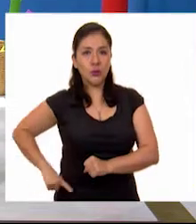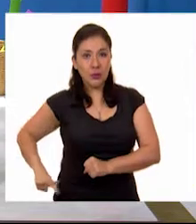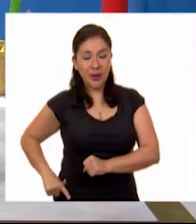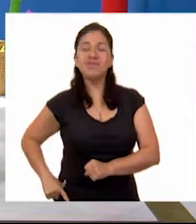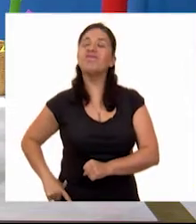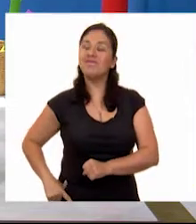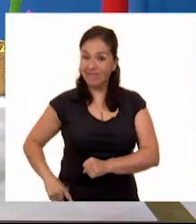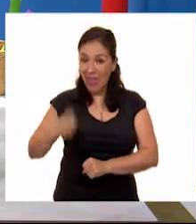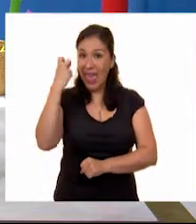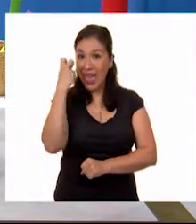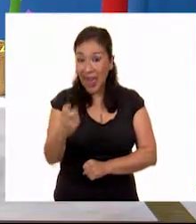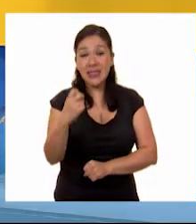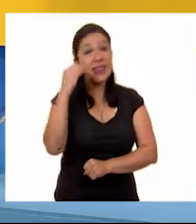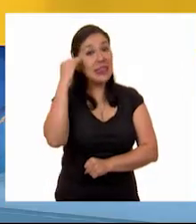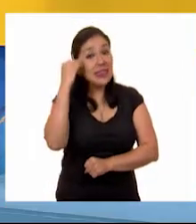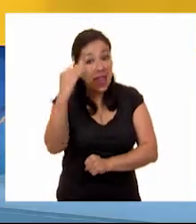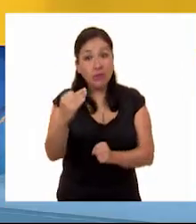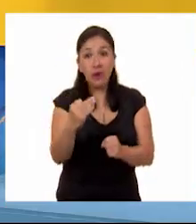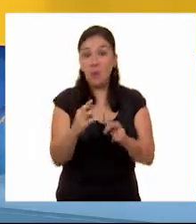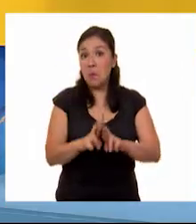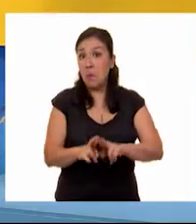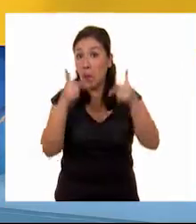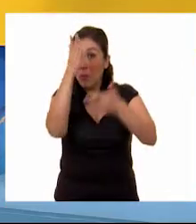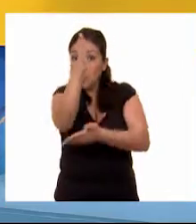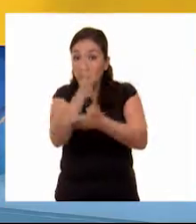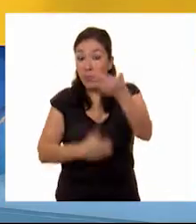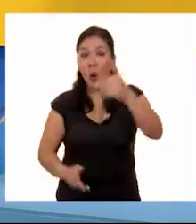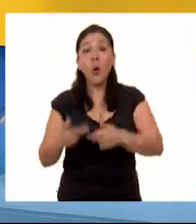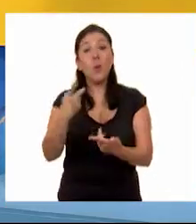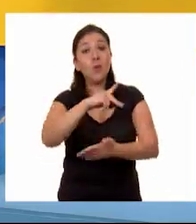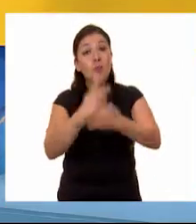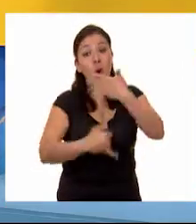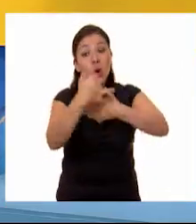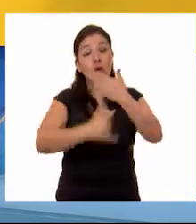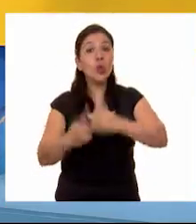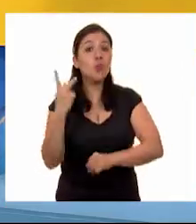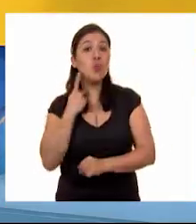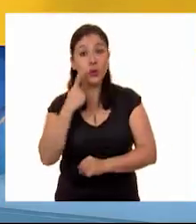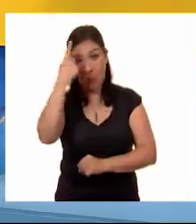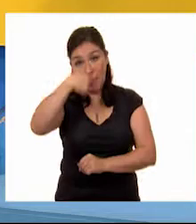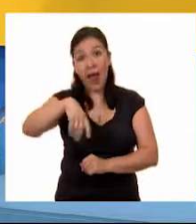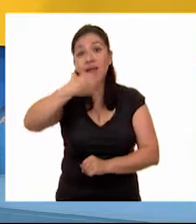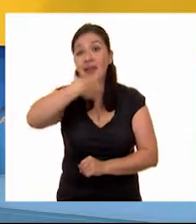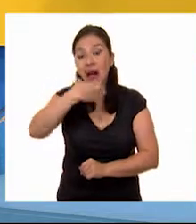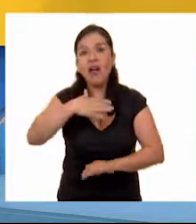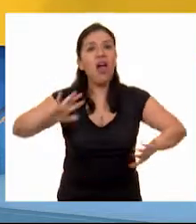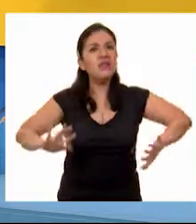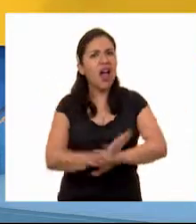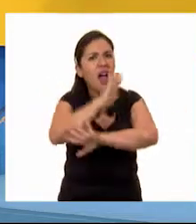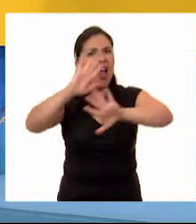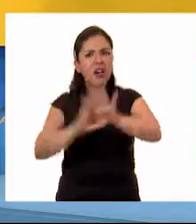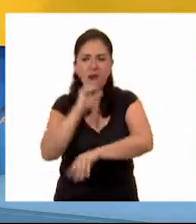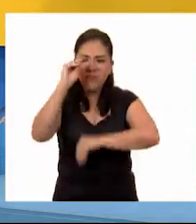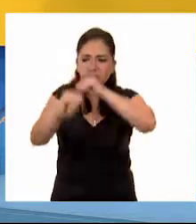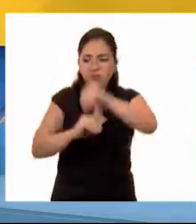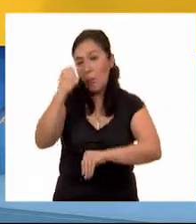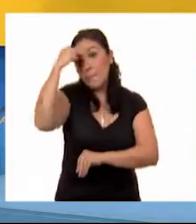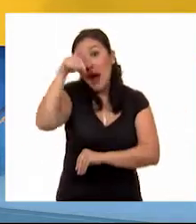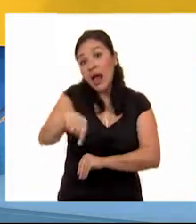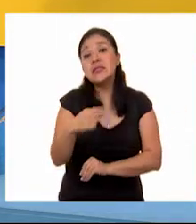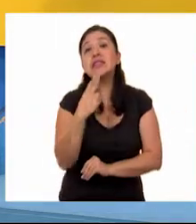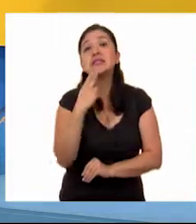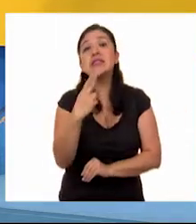Exacto. A partir de esta separación, el proyecto político de Cárdenas impulsó una serie de transformaciones que tenían como